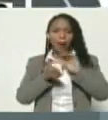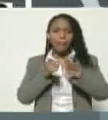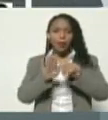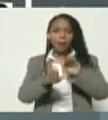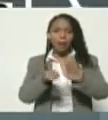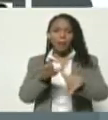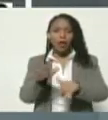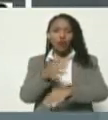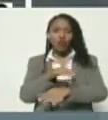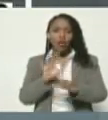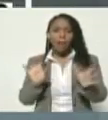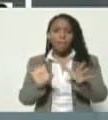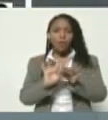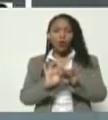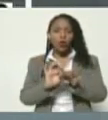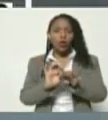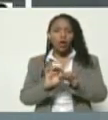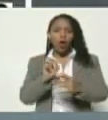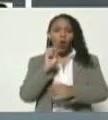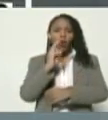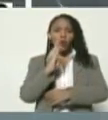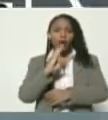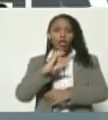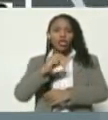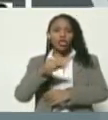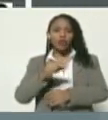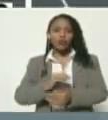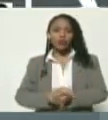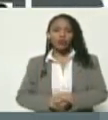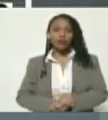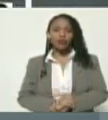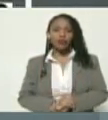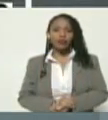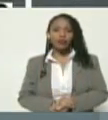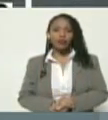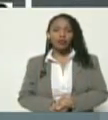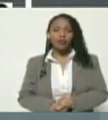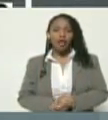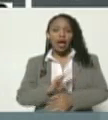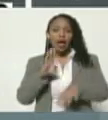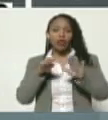donde las unidades de batalla Bolívar Chávez, las VC,